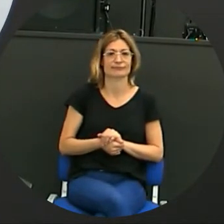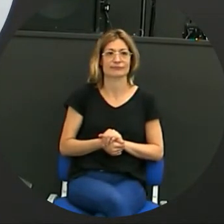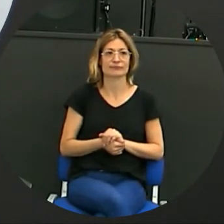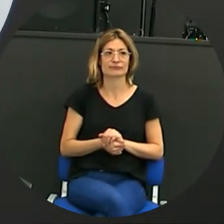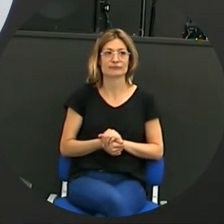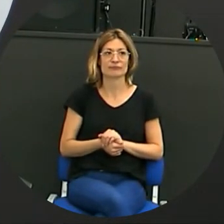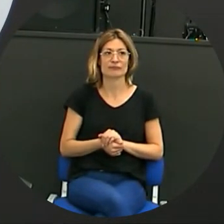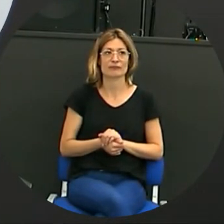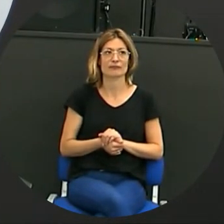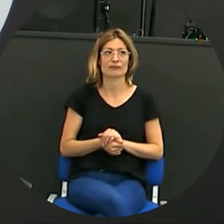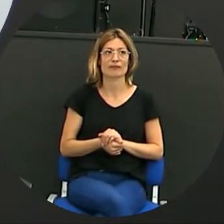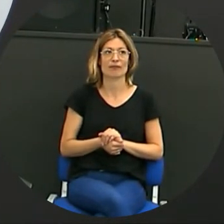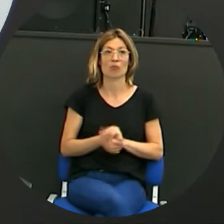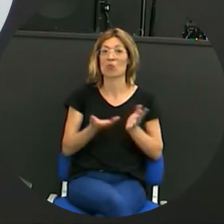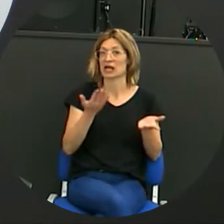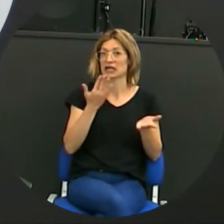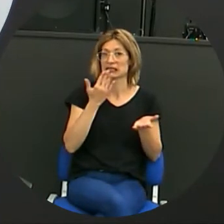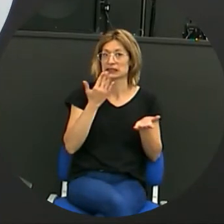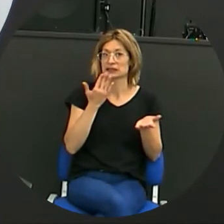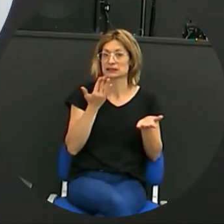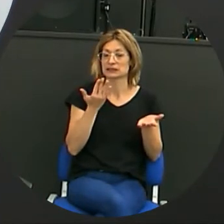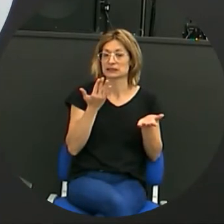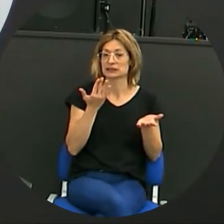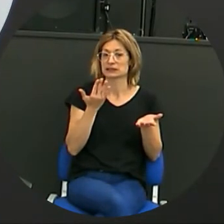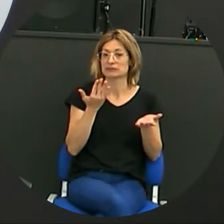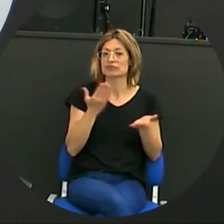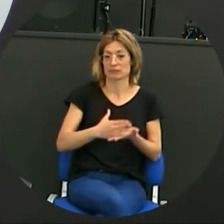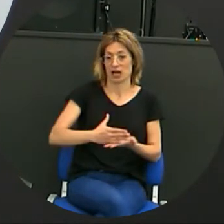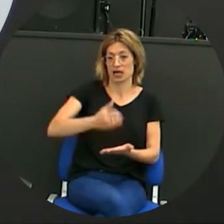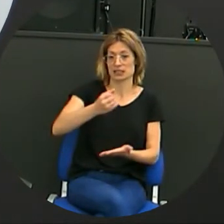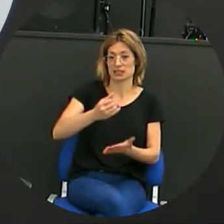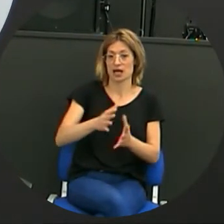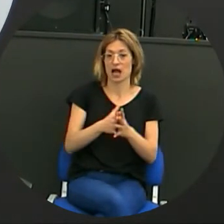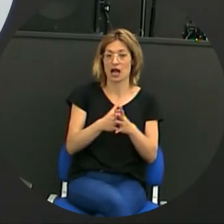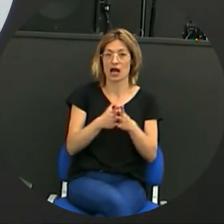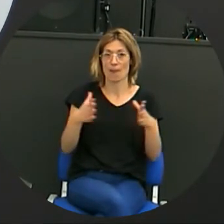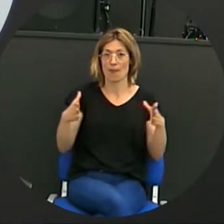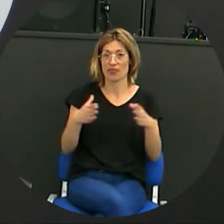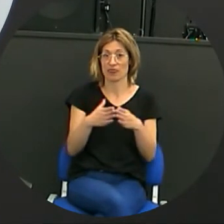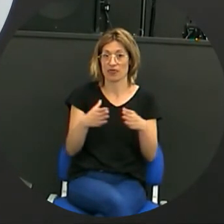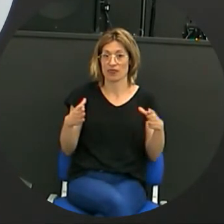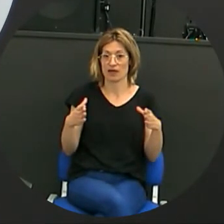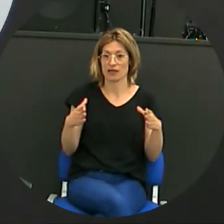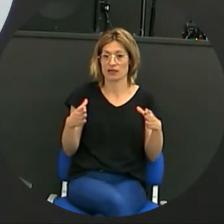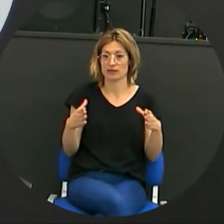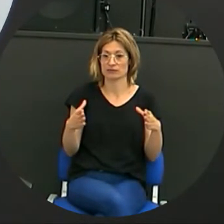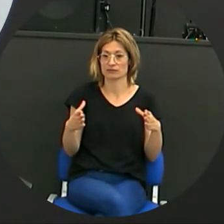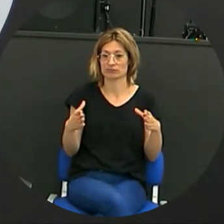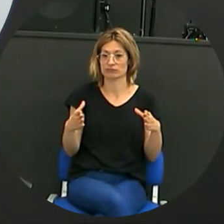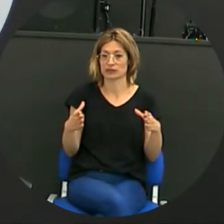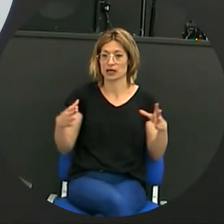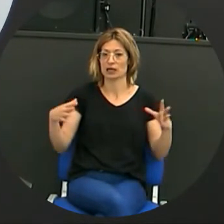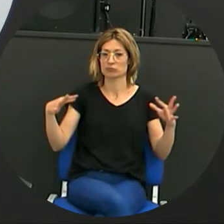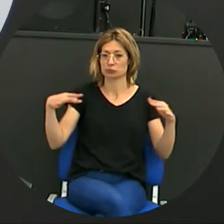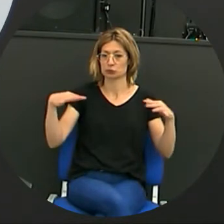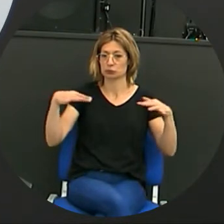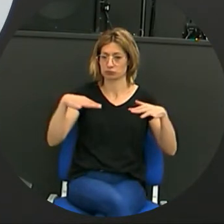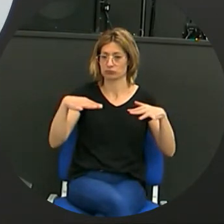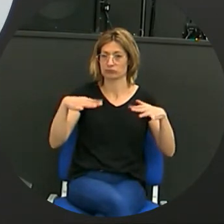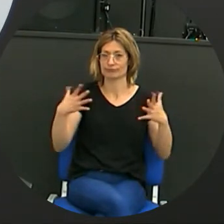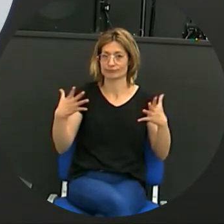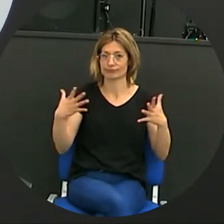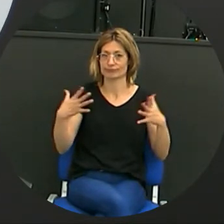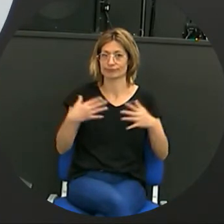de que el aforo se vaya llenando, pues iremos pasando aquellos que deseéis venir, que no hayáis venido